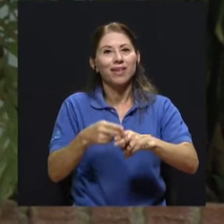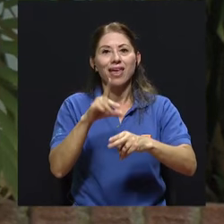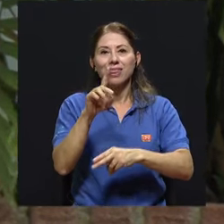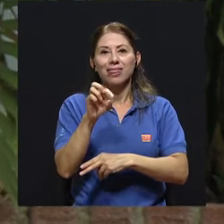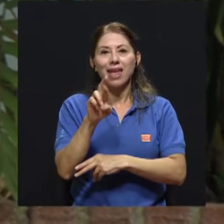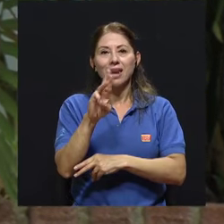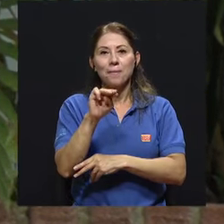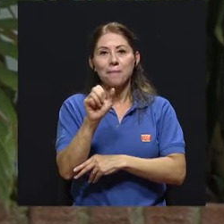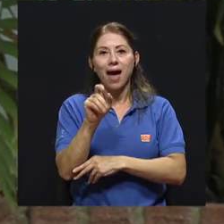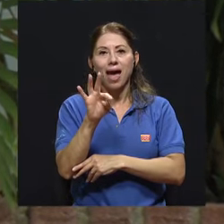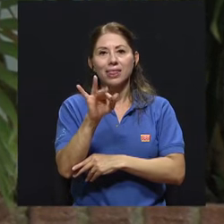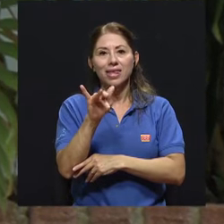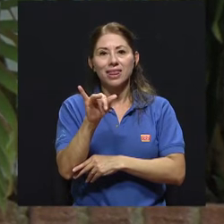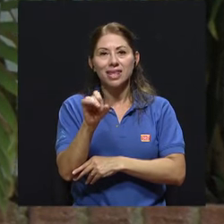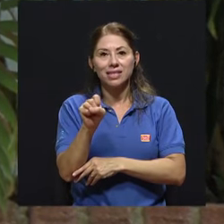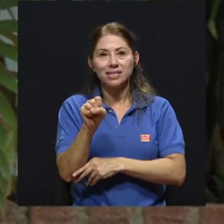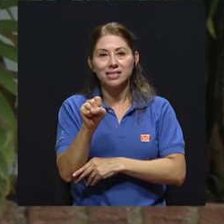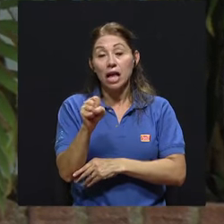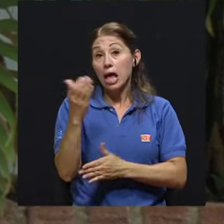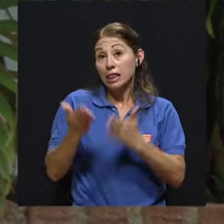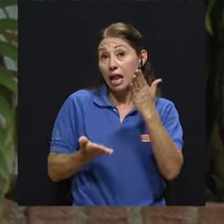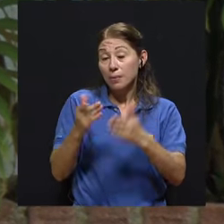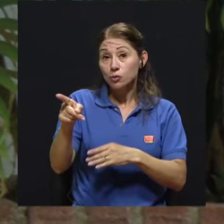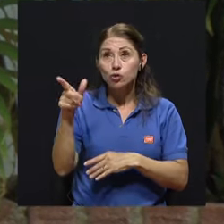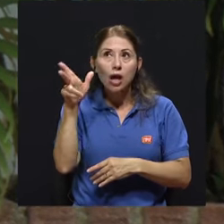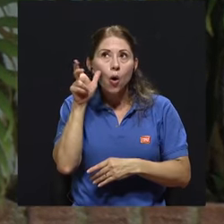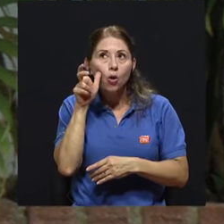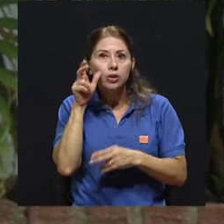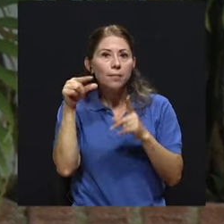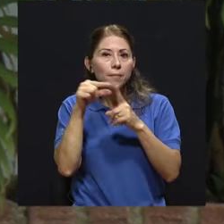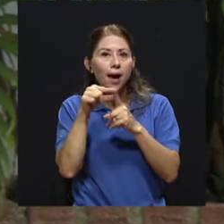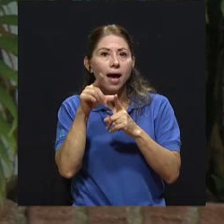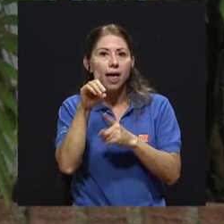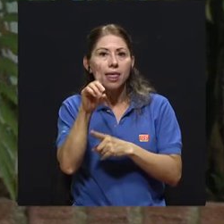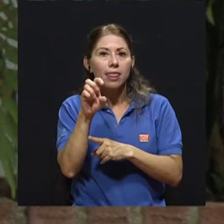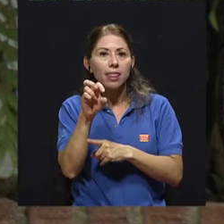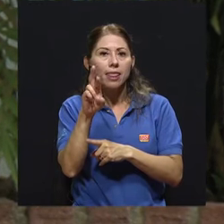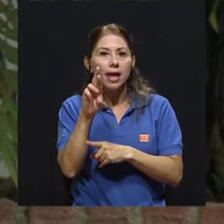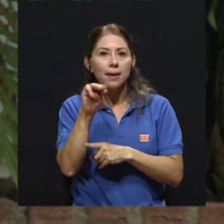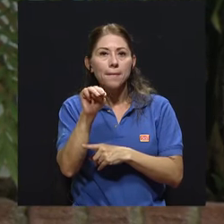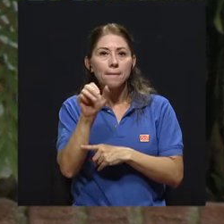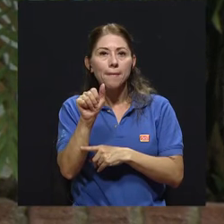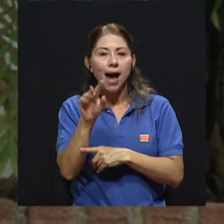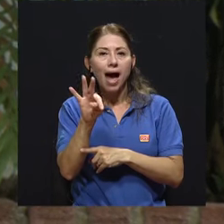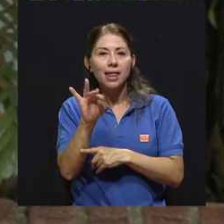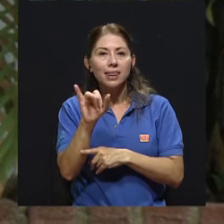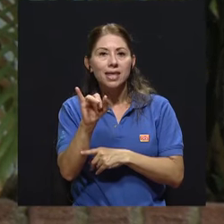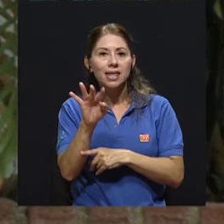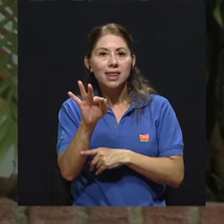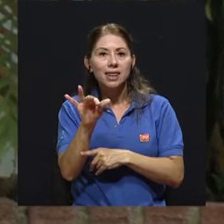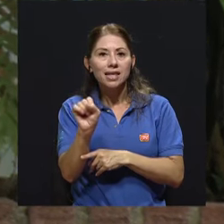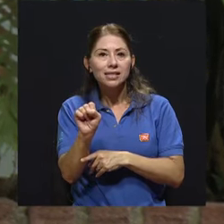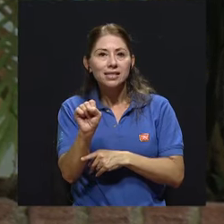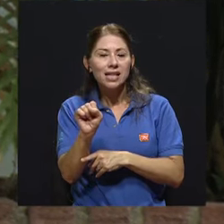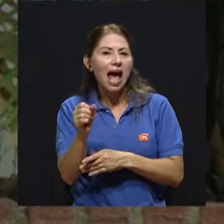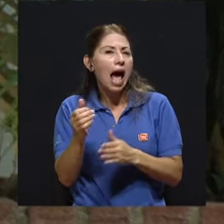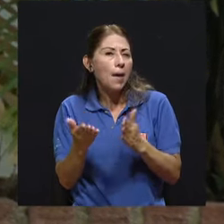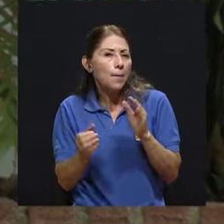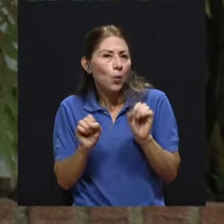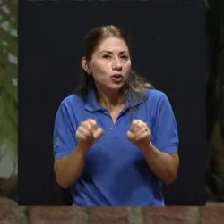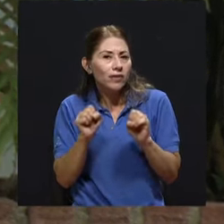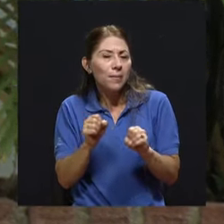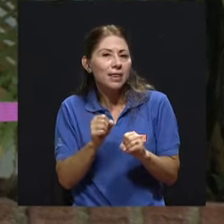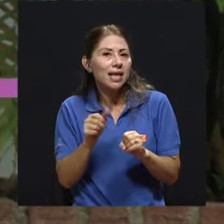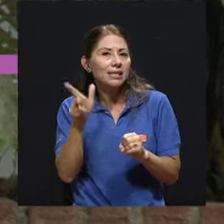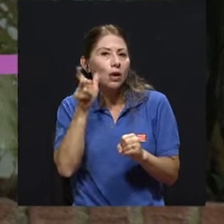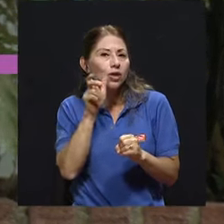Hay que ponerle nombre. Posiblemente cuando usted oye hablar de dermatitis, está oyendo hablar de una de dos cosas.